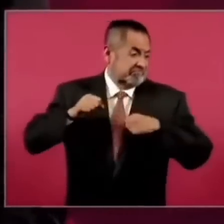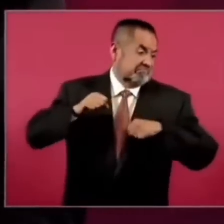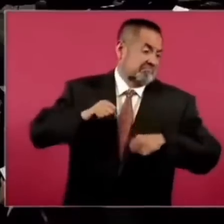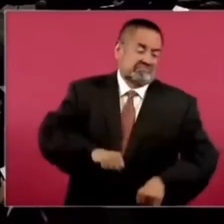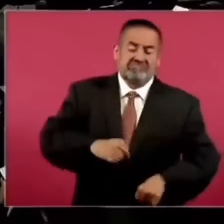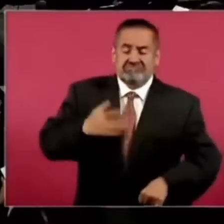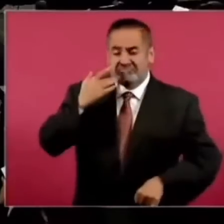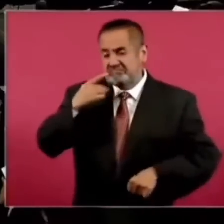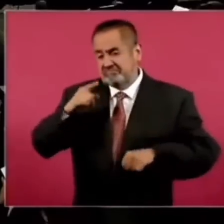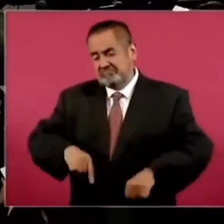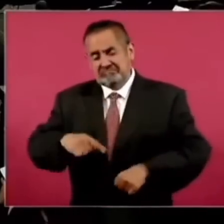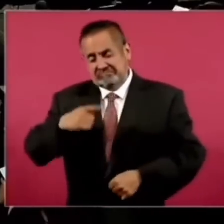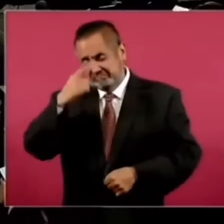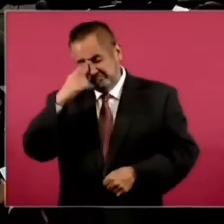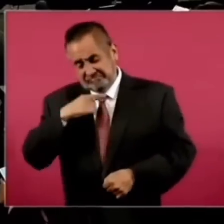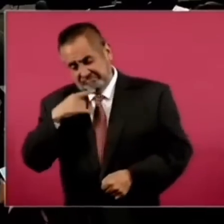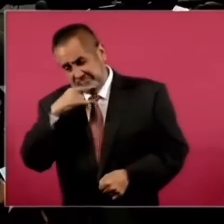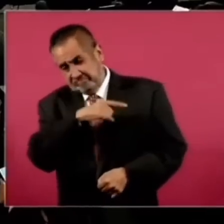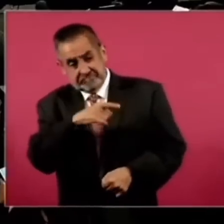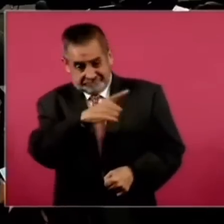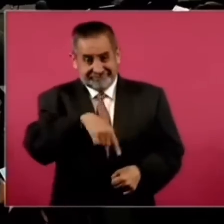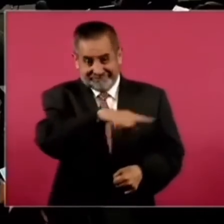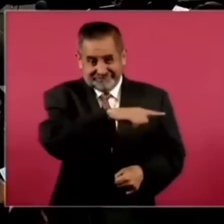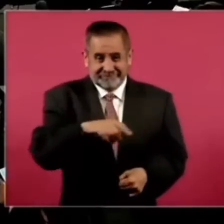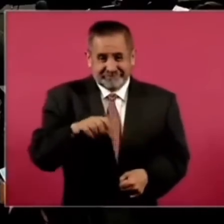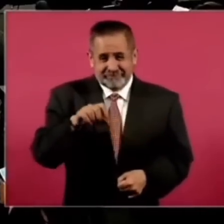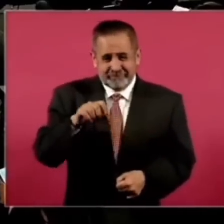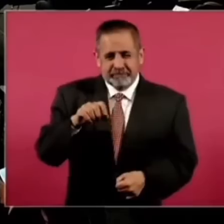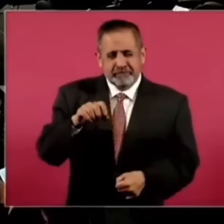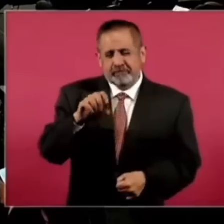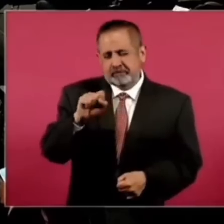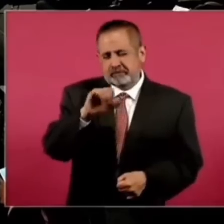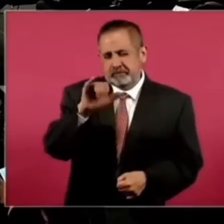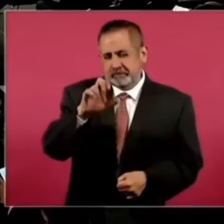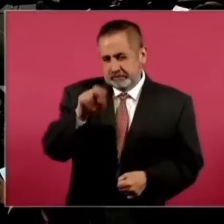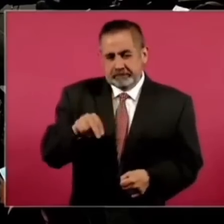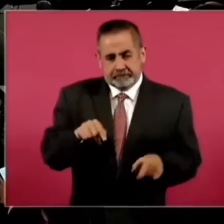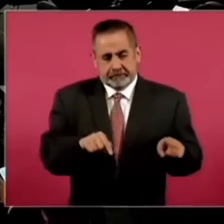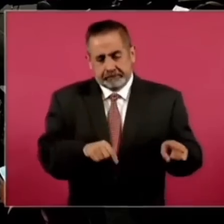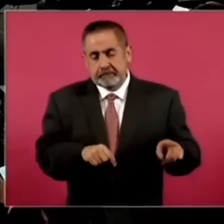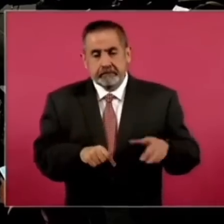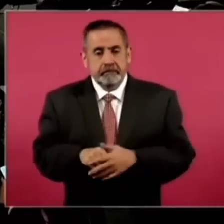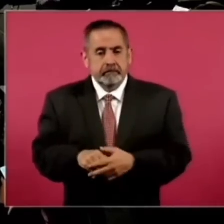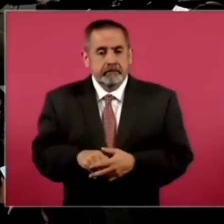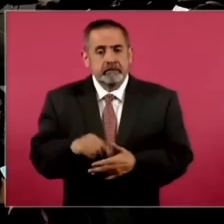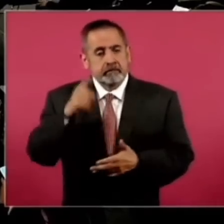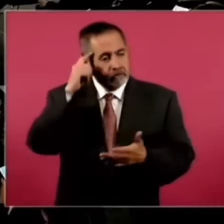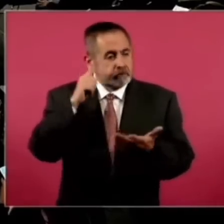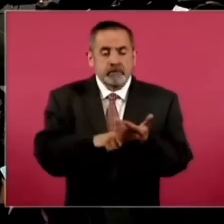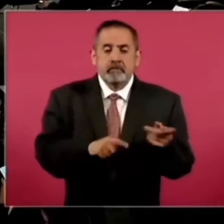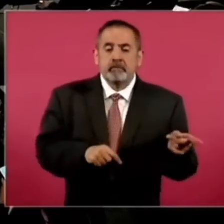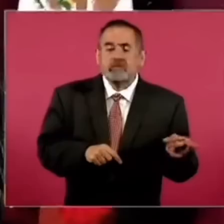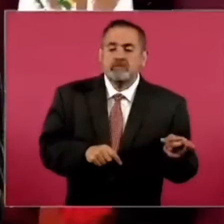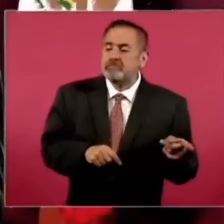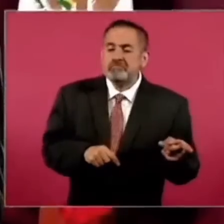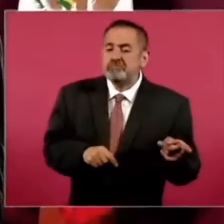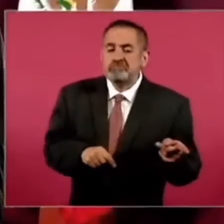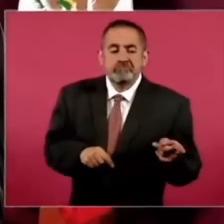cinismo en el Poder Judicial que eran capaces de no